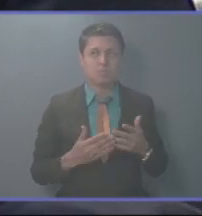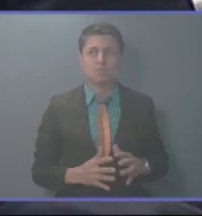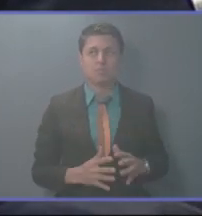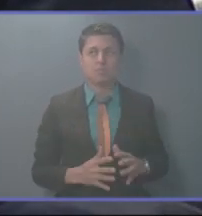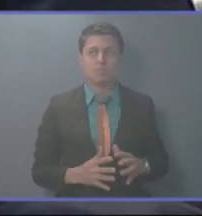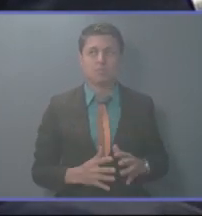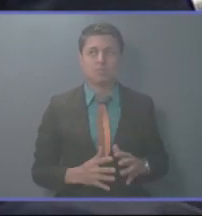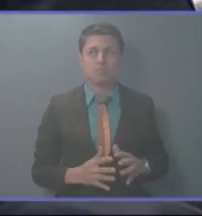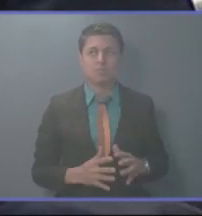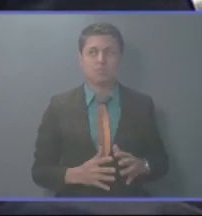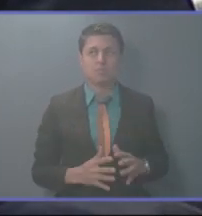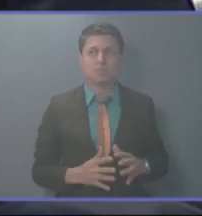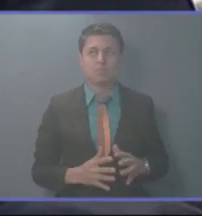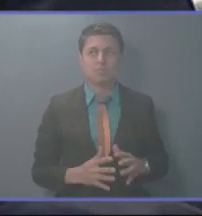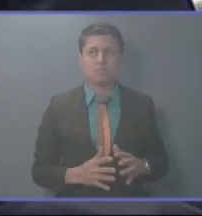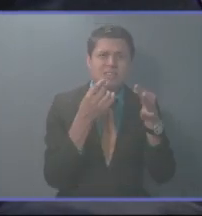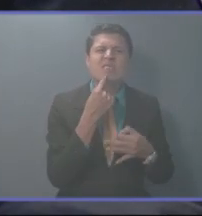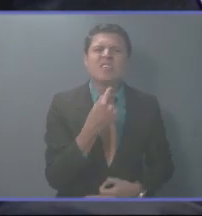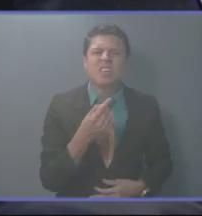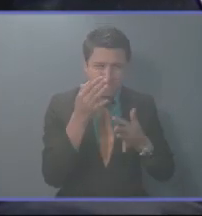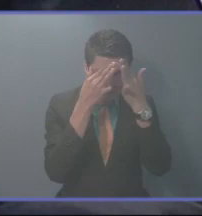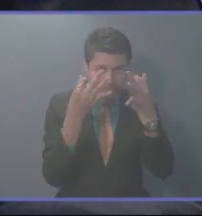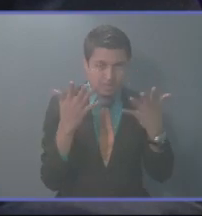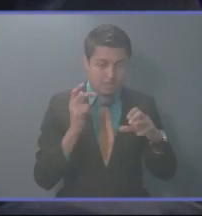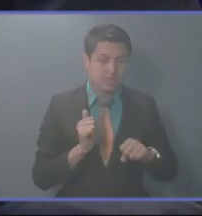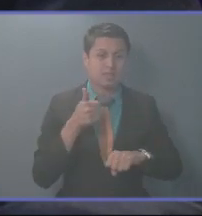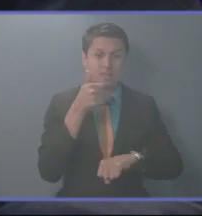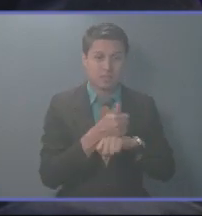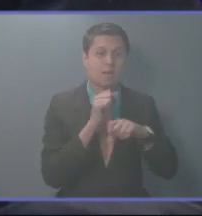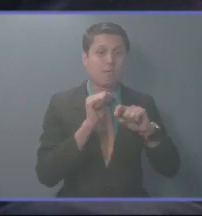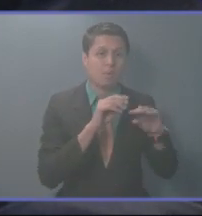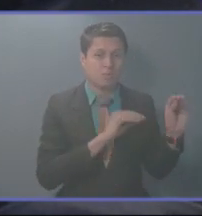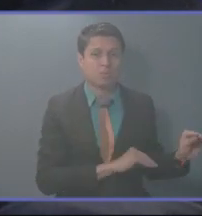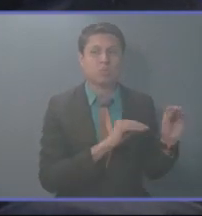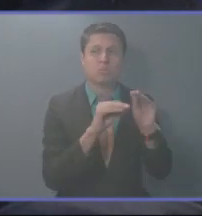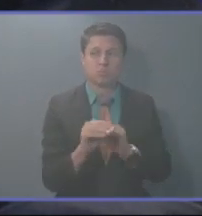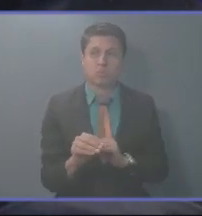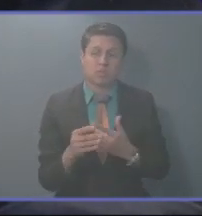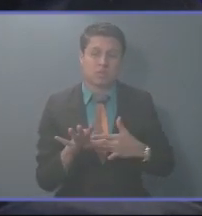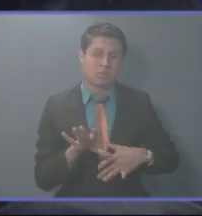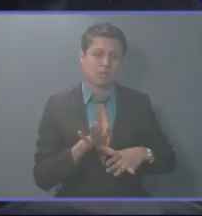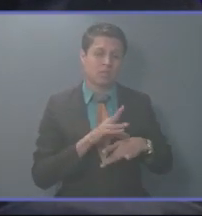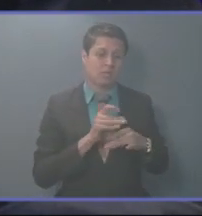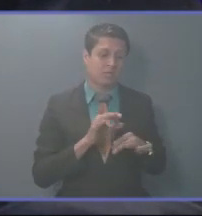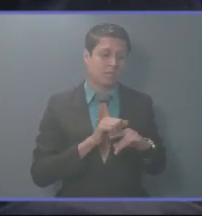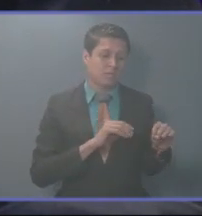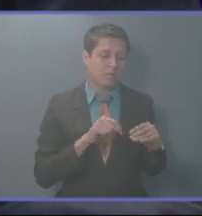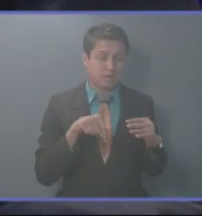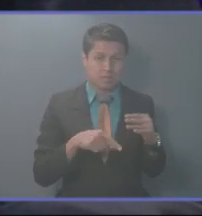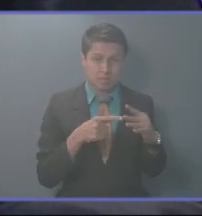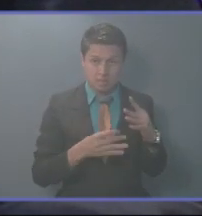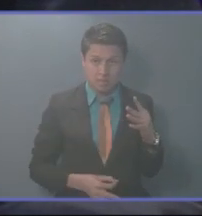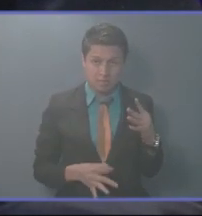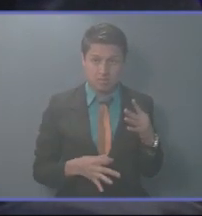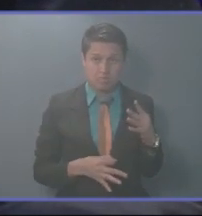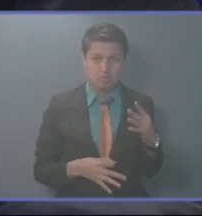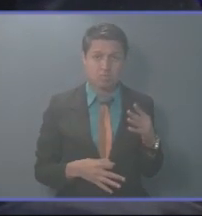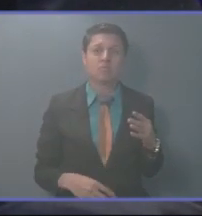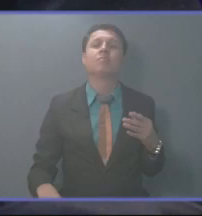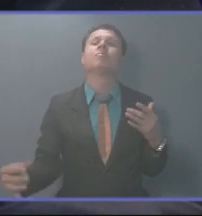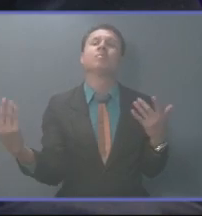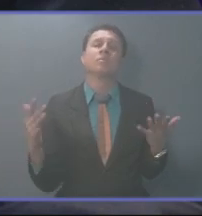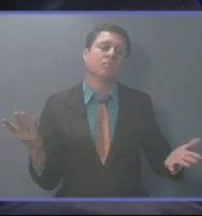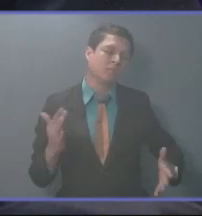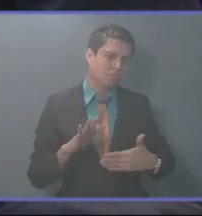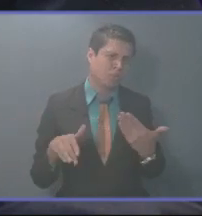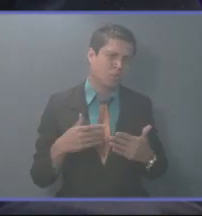Las decisiones y resoluciones judiciales firmes y ejecutoriadas adoptadas en aplicación a la presente ley, agotados que hayan sido